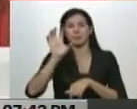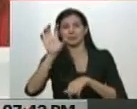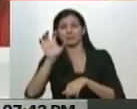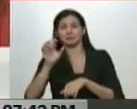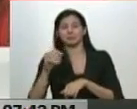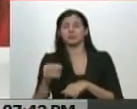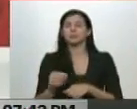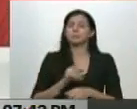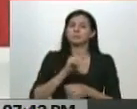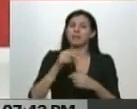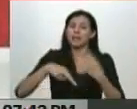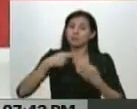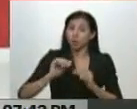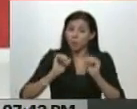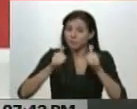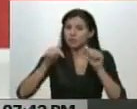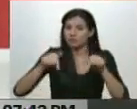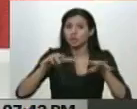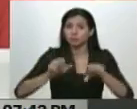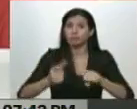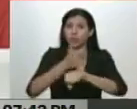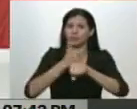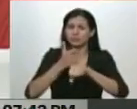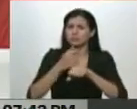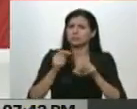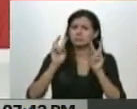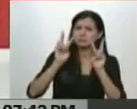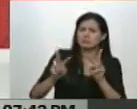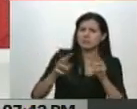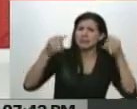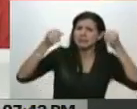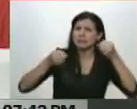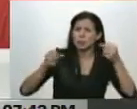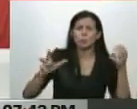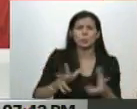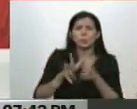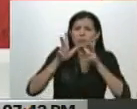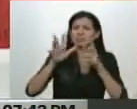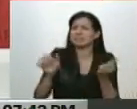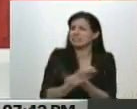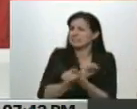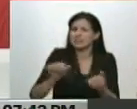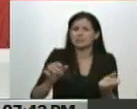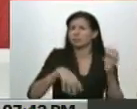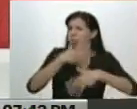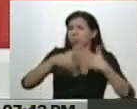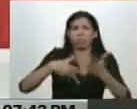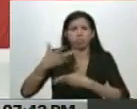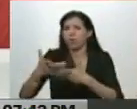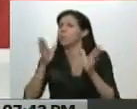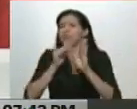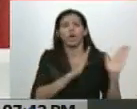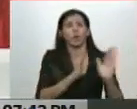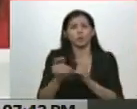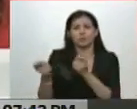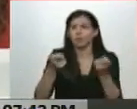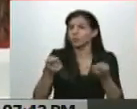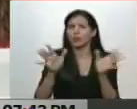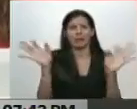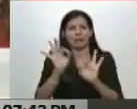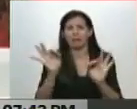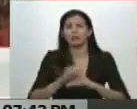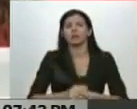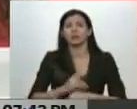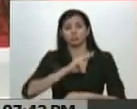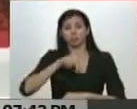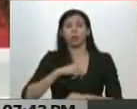Revolución Bolivariana fue un verdadero desastre. No había régimen en los recintos penitenciarios. Y nosotros hemos venido desarmando de